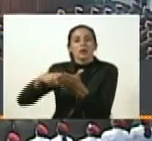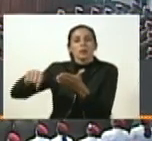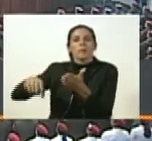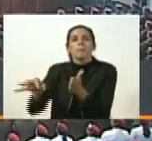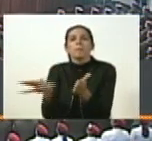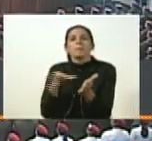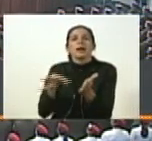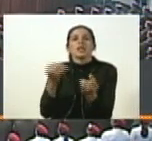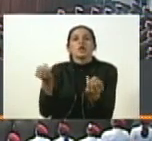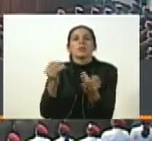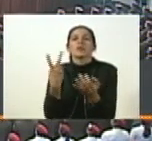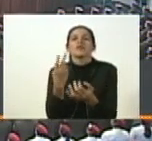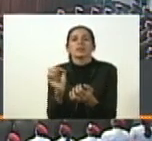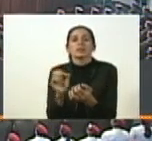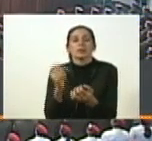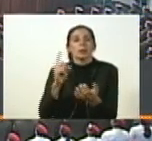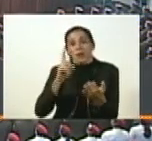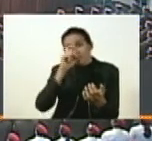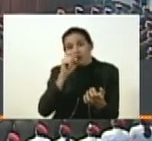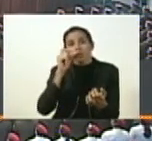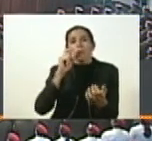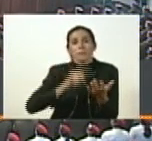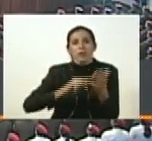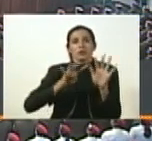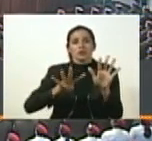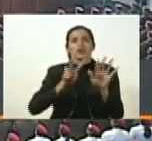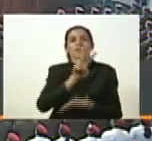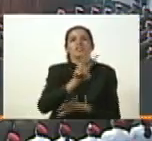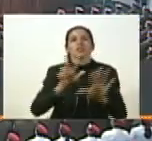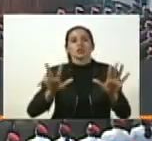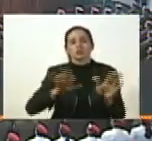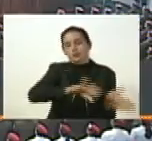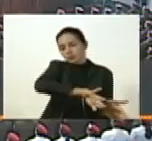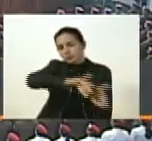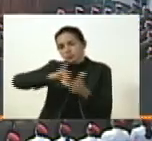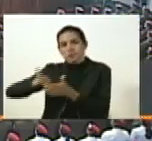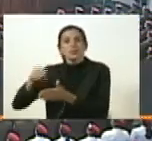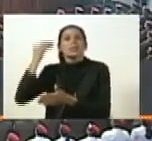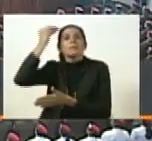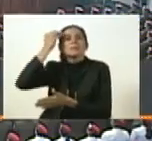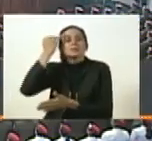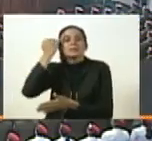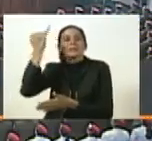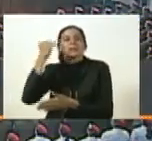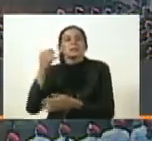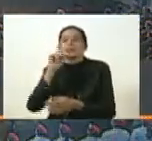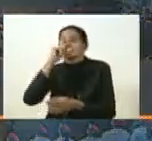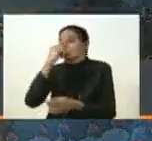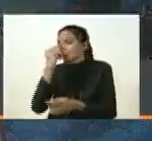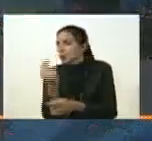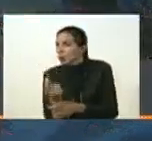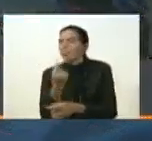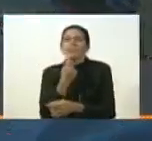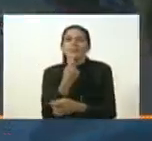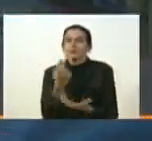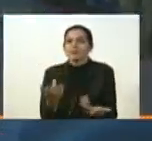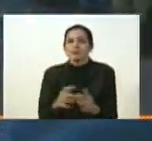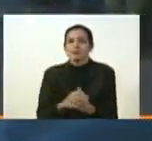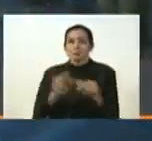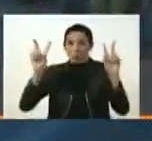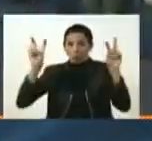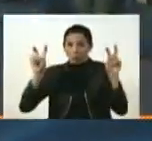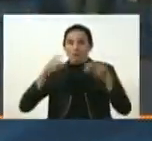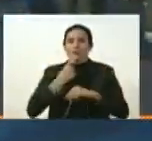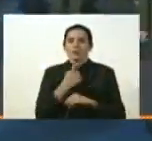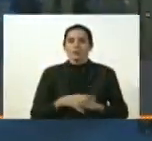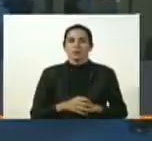20 de 1828. Pensamiento zamorano. No habrá diferencia entre pueblo